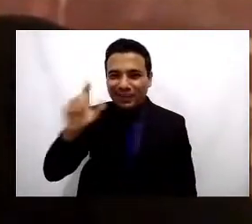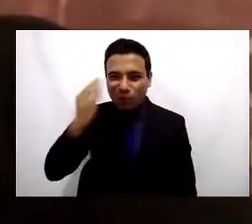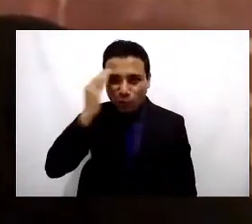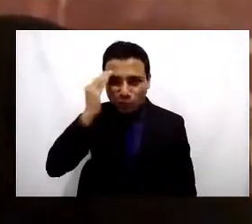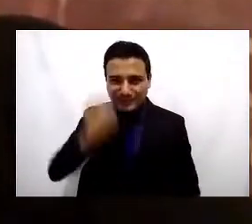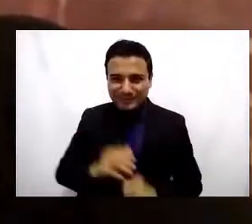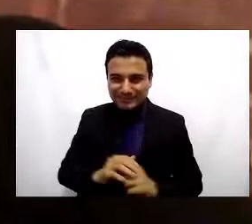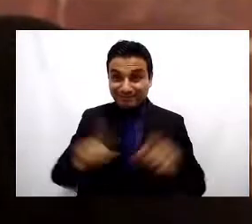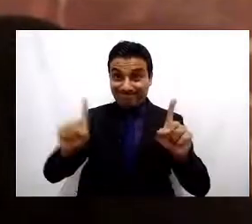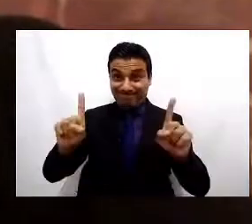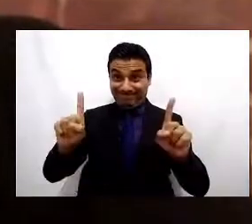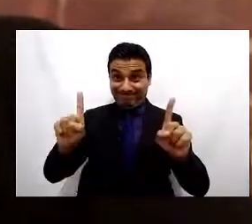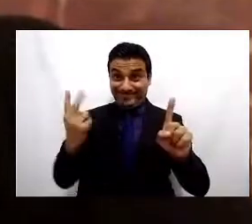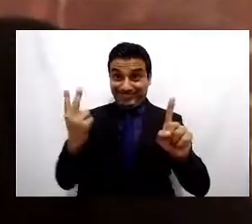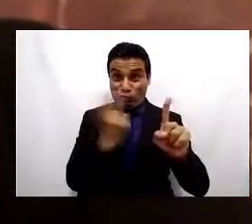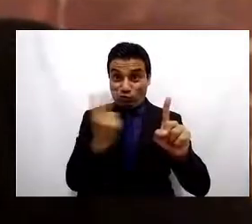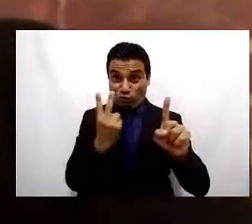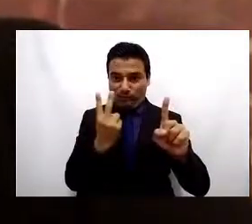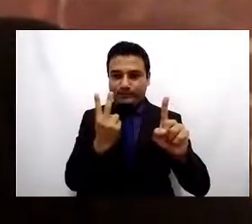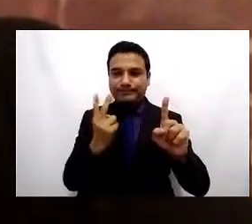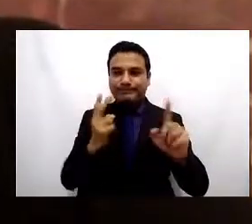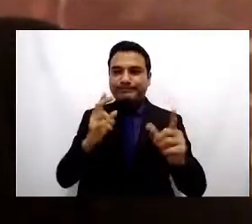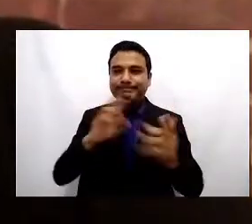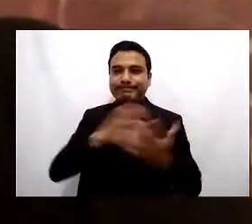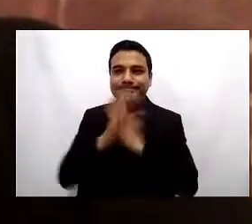grandes modelos políticos